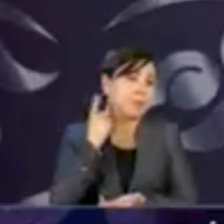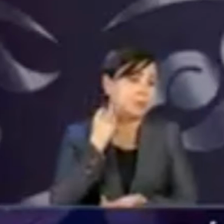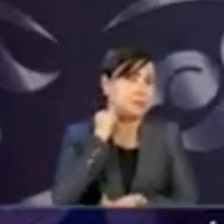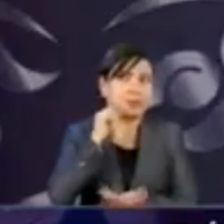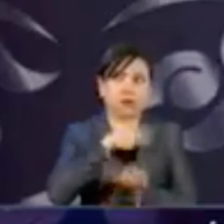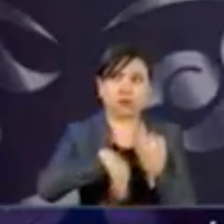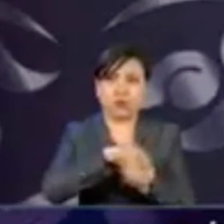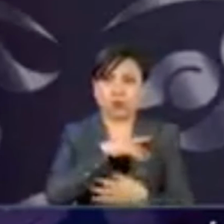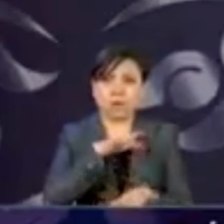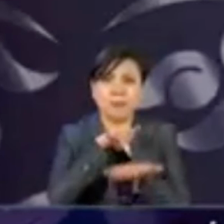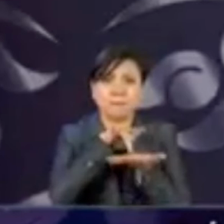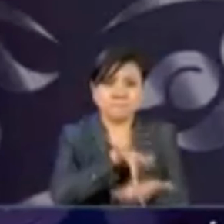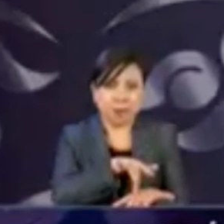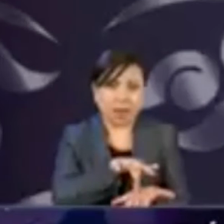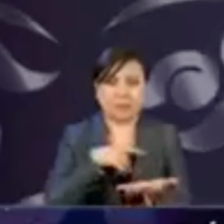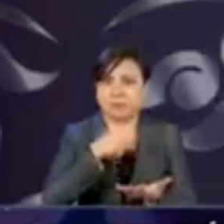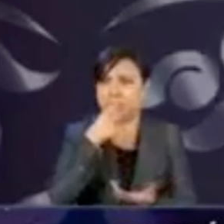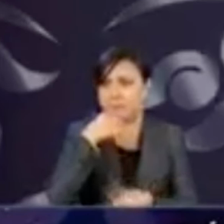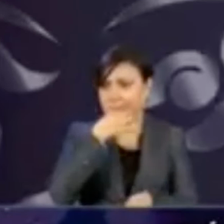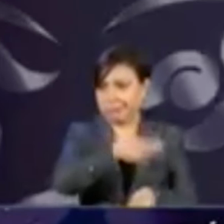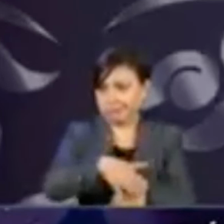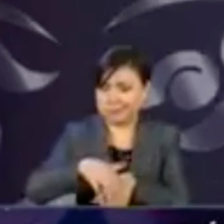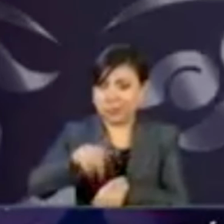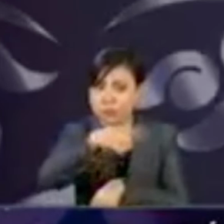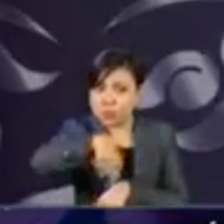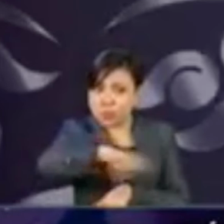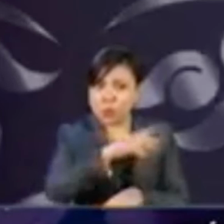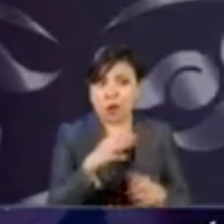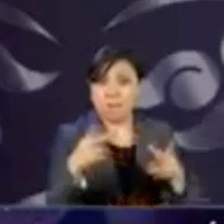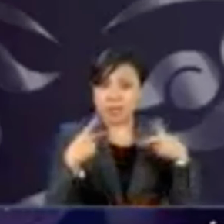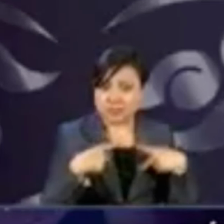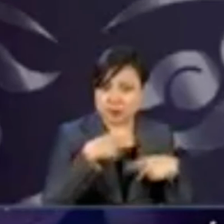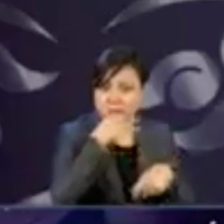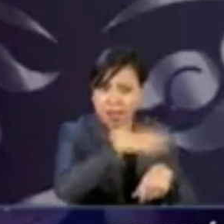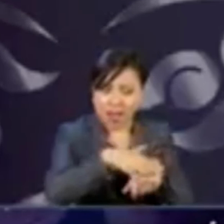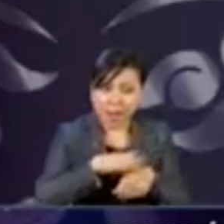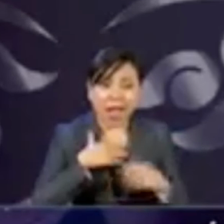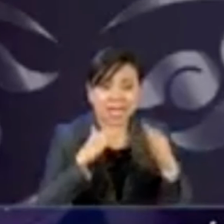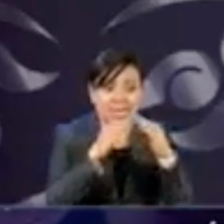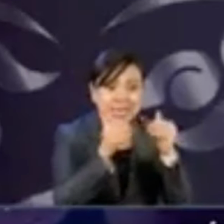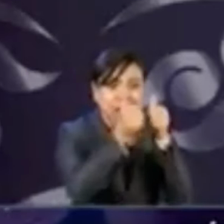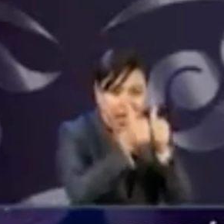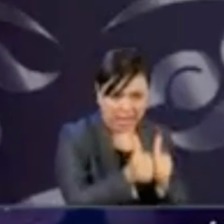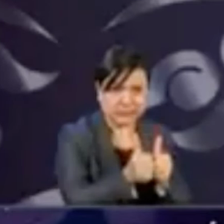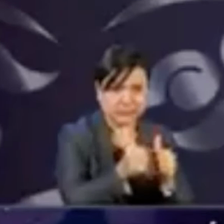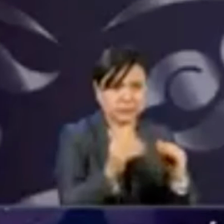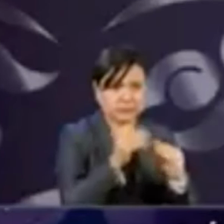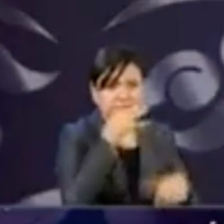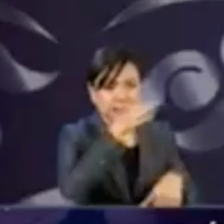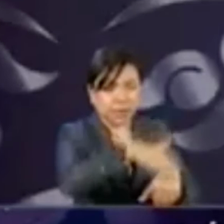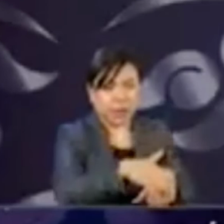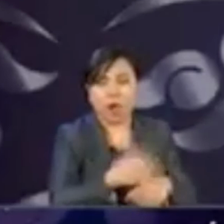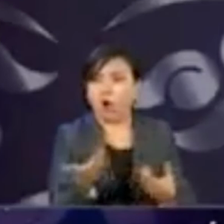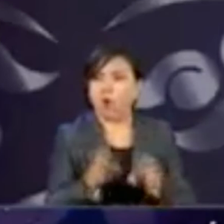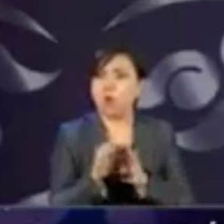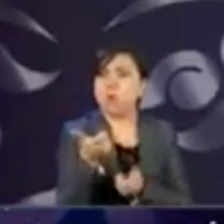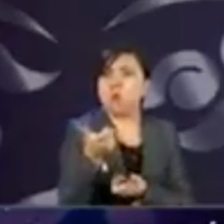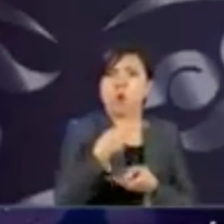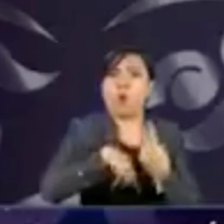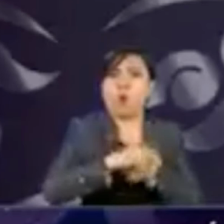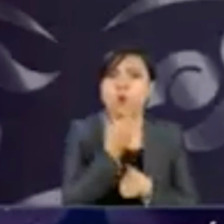que se quede en sus casas si no se le resuelve cómo van a obtener su ingreso ha habido distintas propuestas